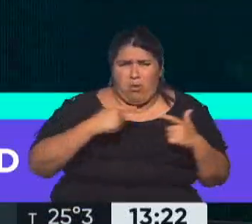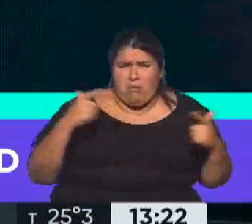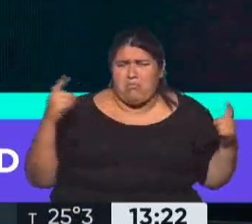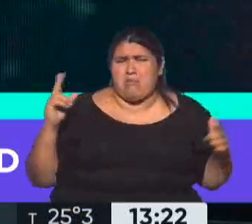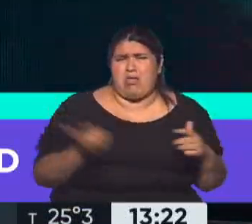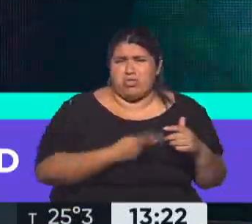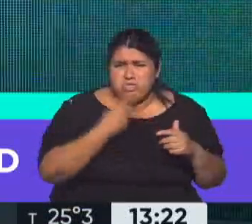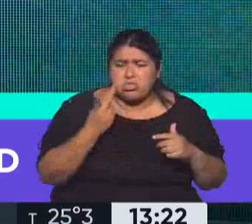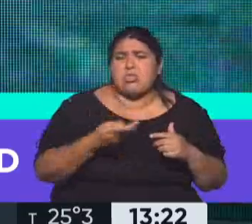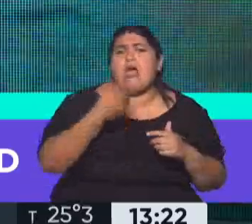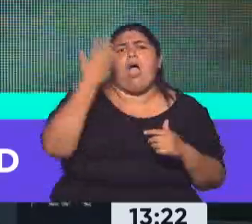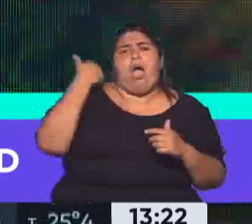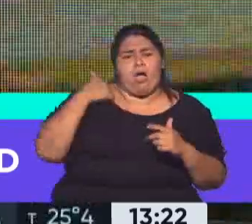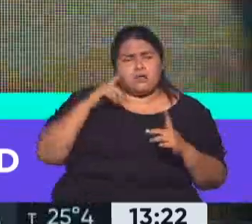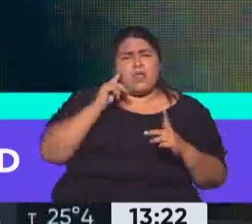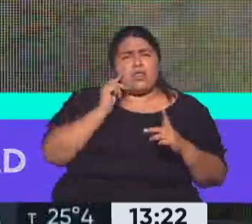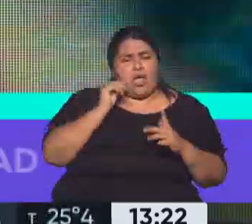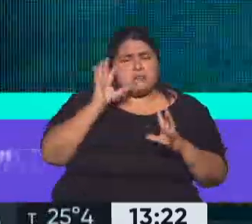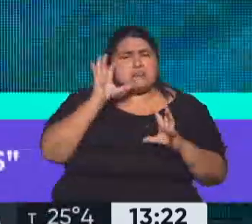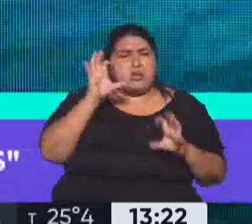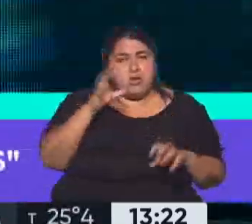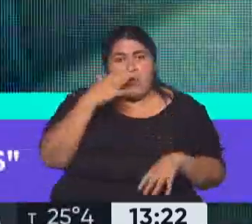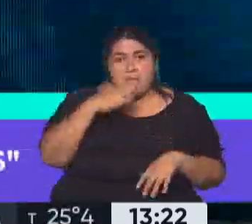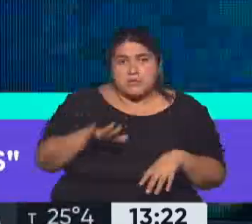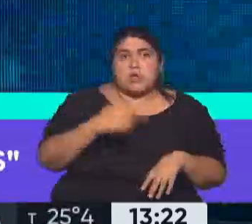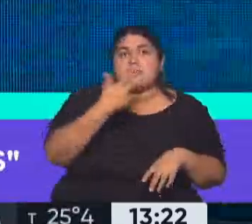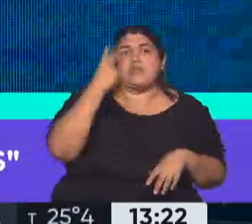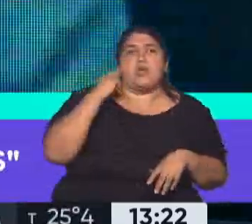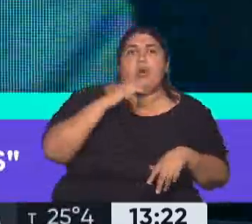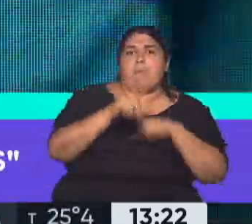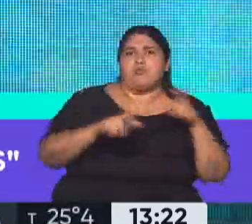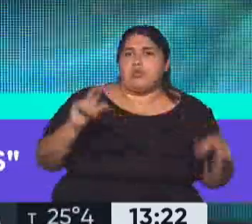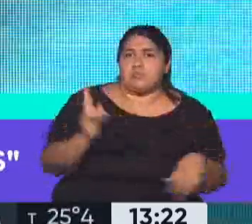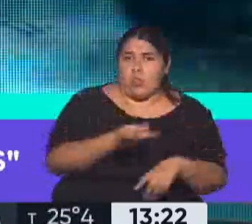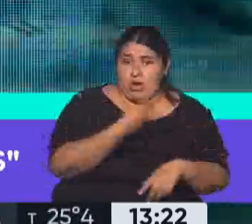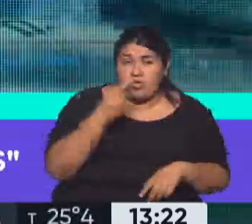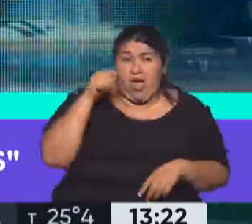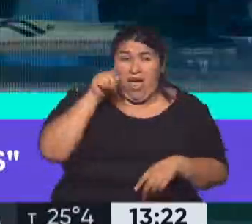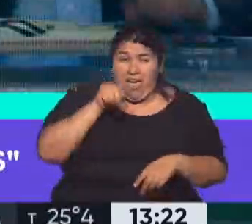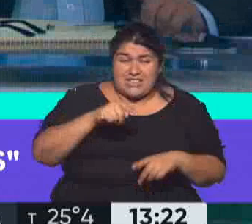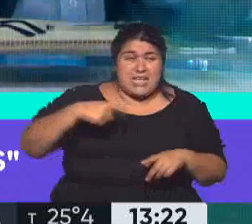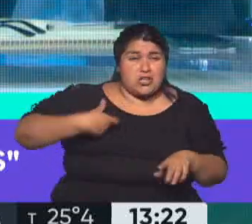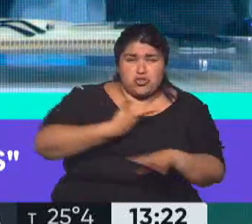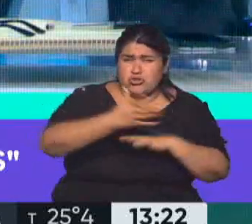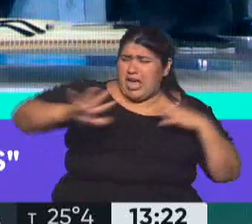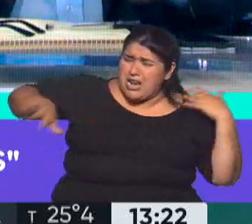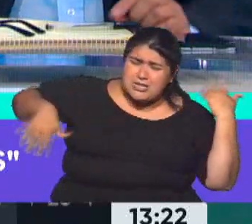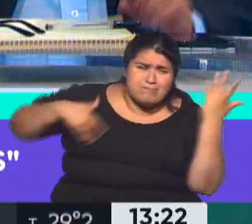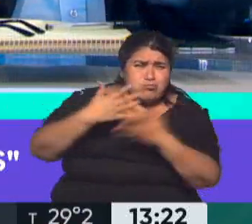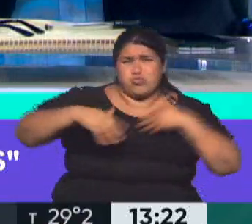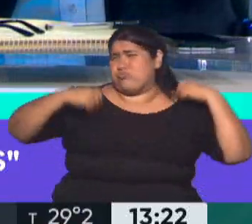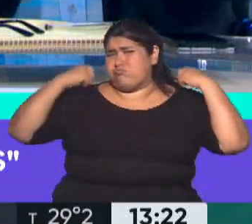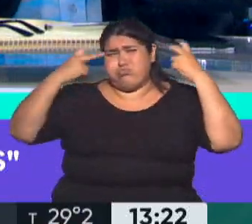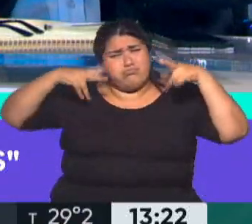sabemos ocurrió durante aquellos días trágicos y después los 39 muertos de la Claro. represión del Un 19 y 20 de estallido diciembre. social, político, económico